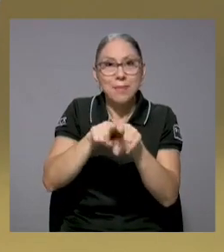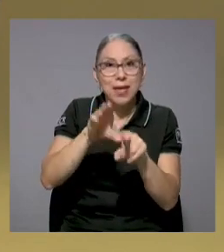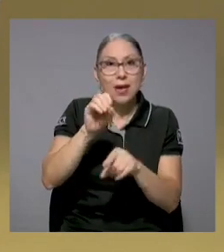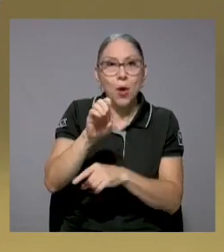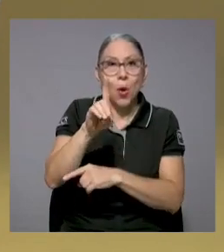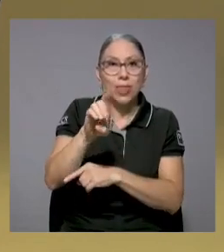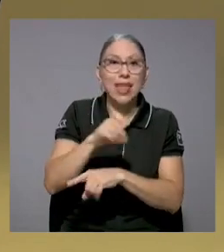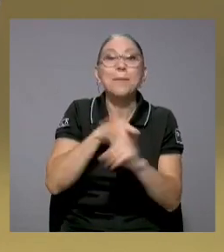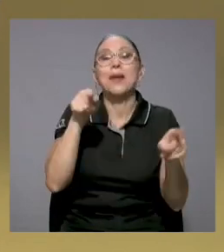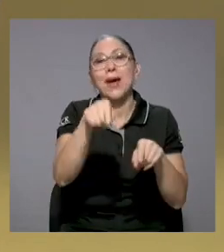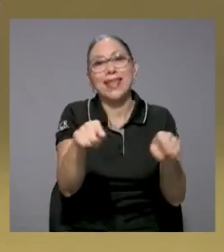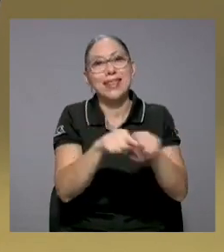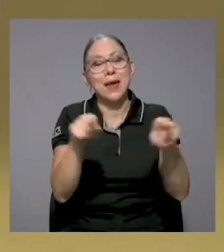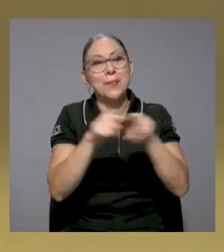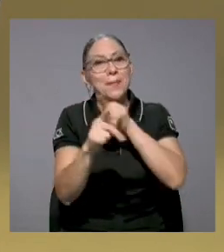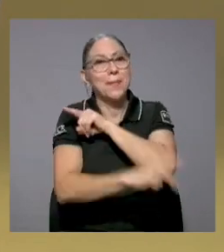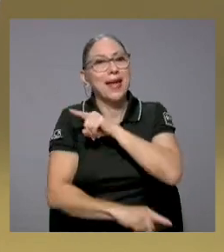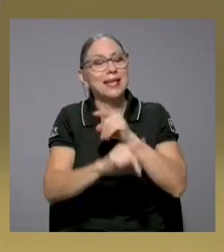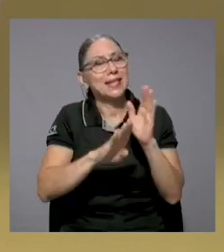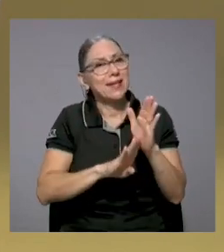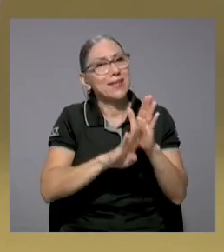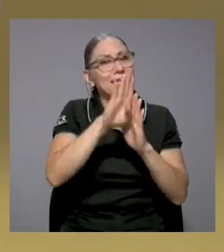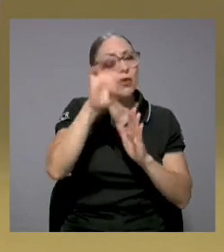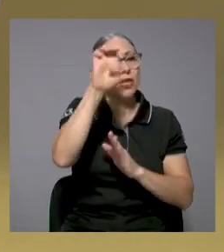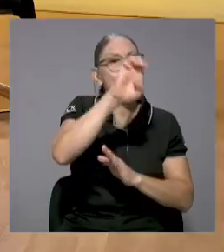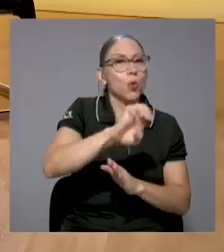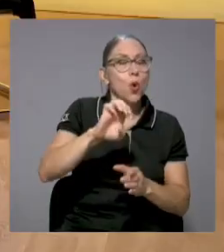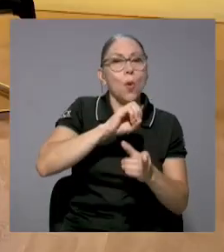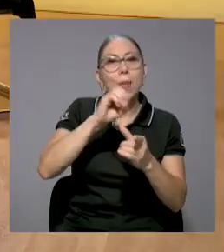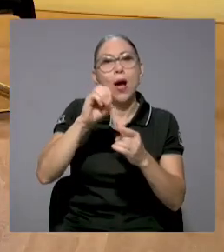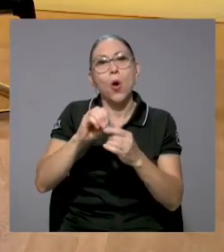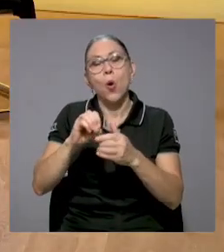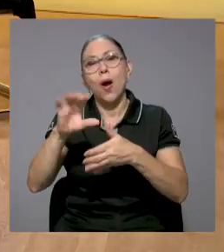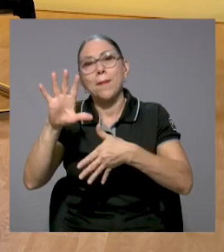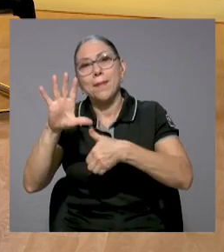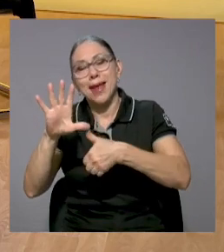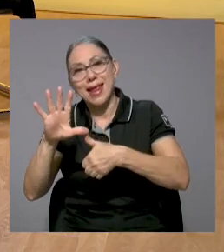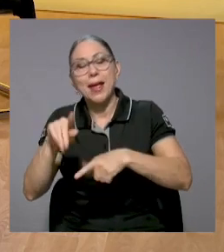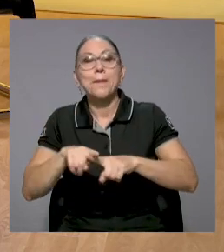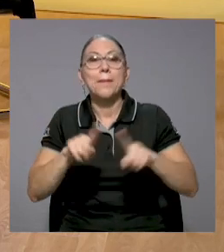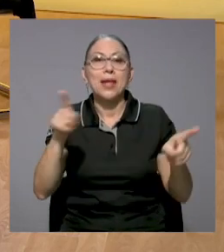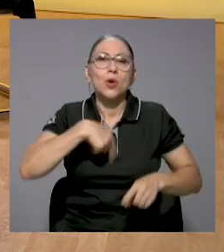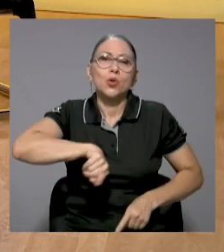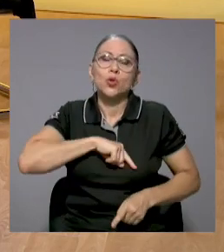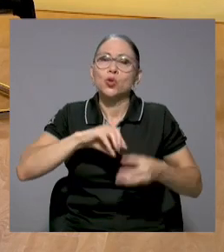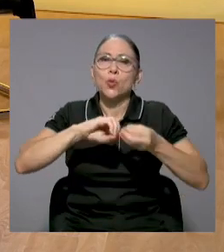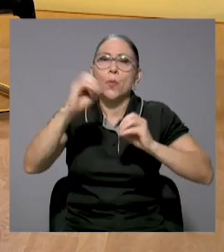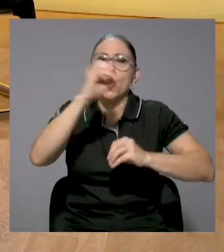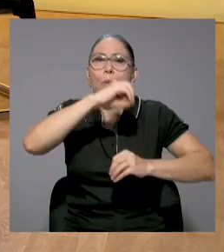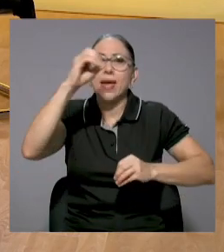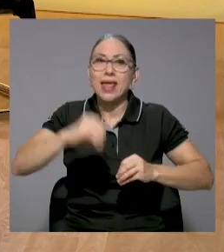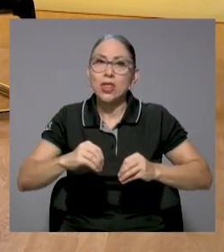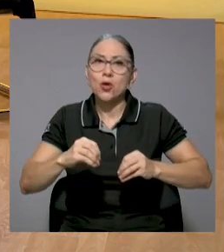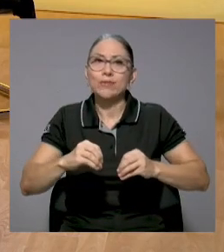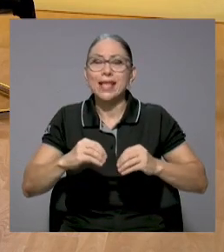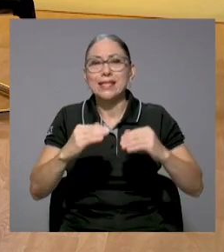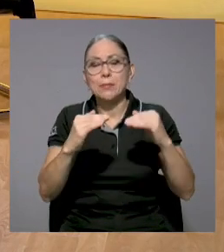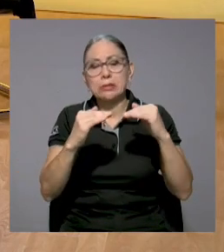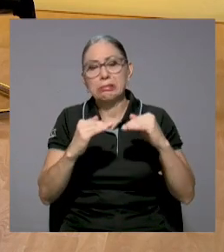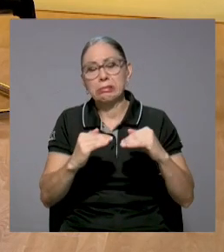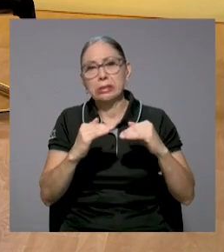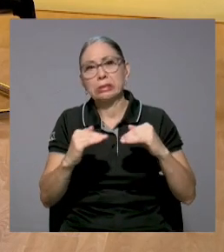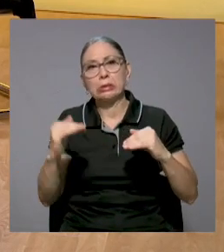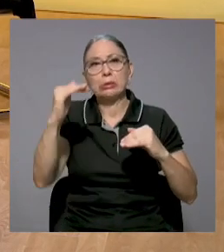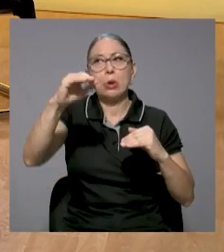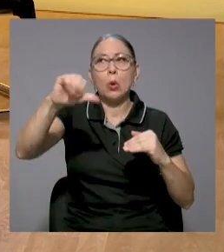países más avanzados en Europa o en el norte de este continente. Pero como promedio estamos a una distancia muy grande. Hace